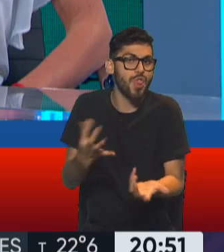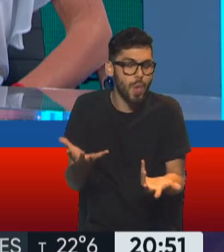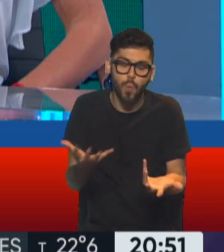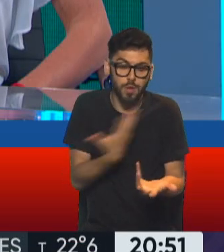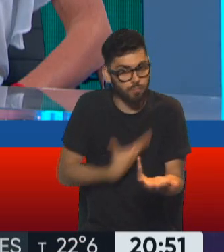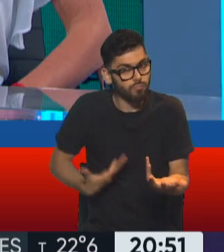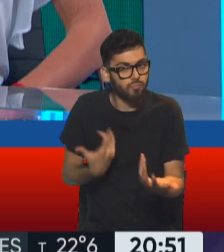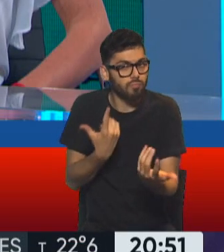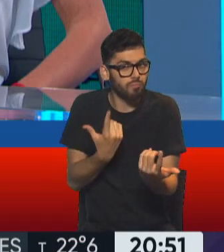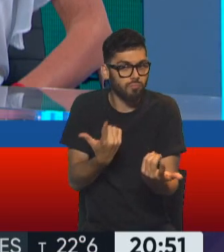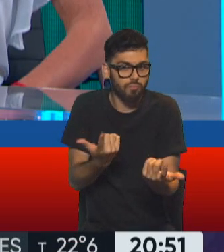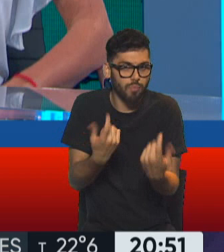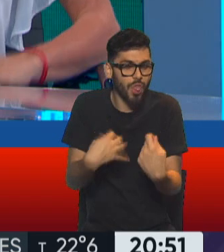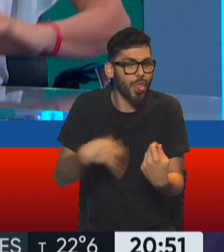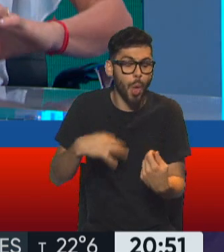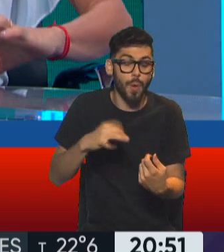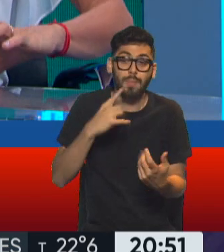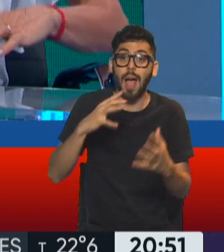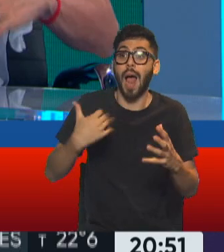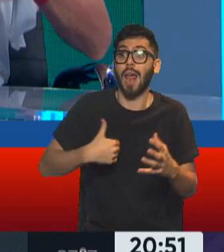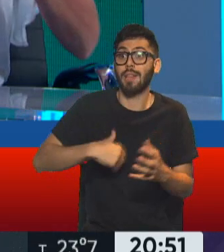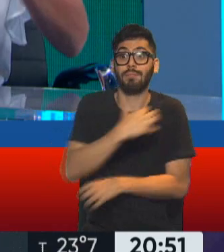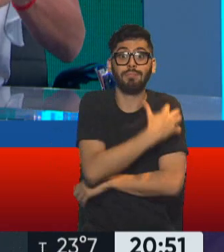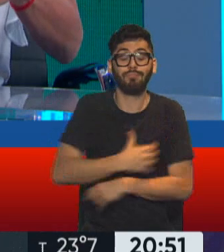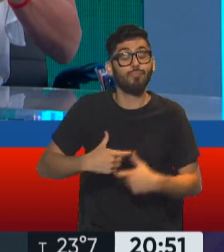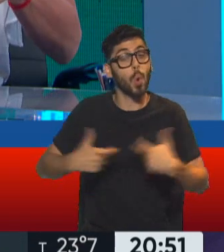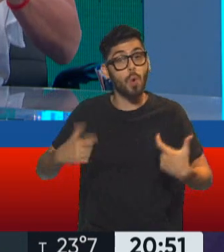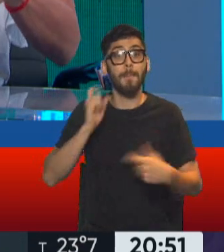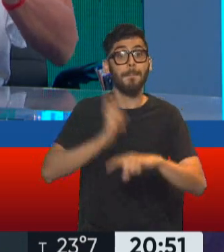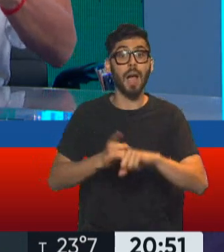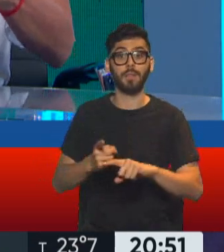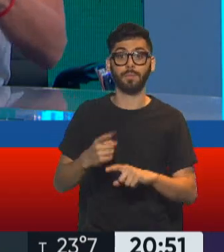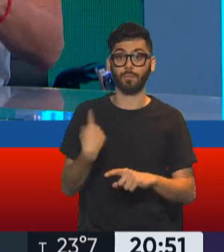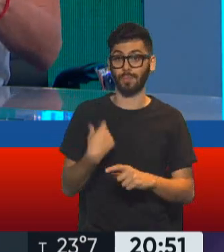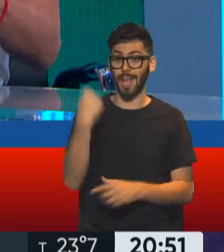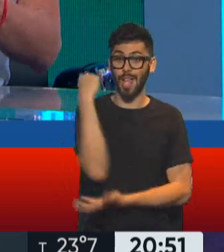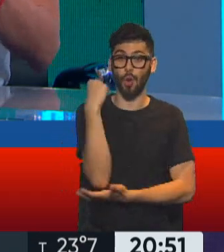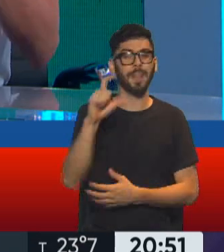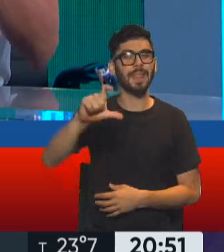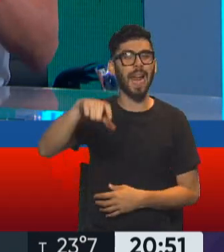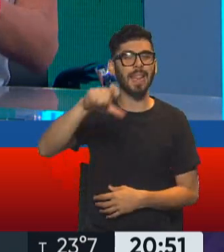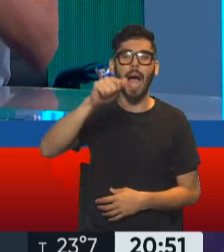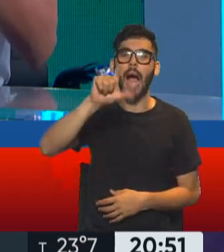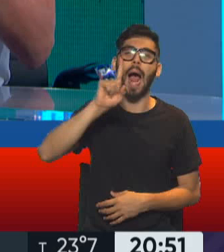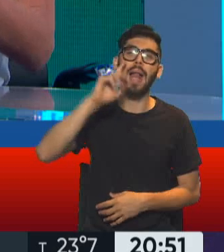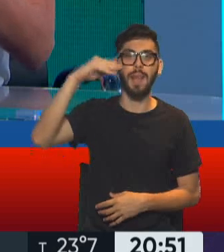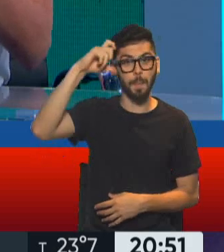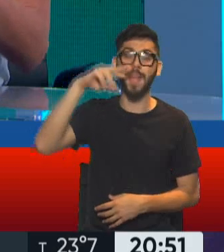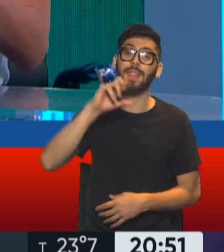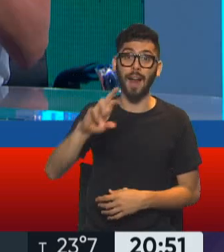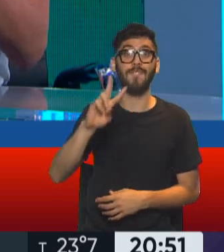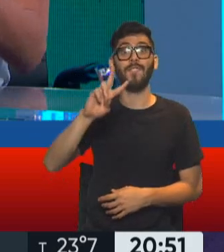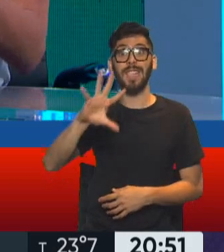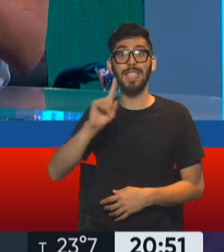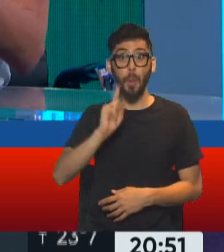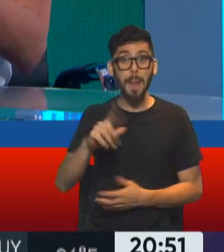pobreza e indigencia, en donde lamentablemente vemos que además la batería de ayuda que damos económica, la tarjeta alimentar, son 25.000 millones mensuales